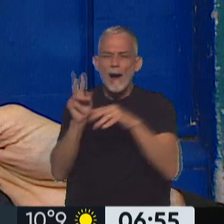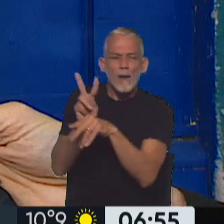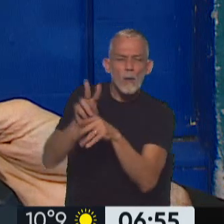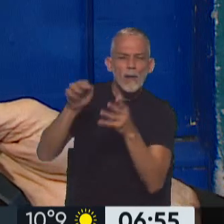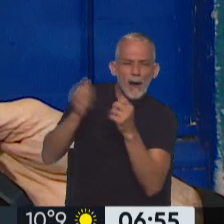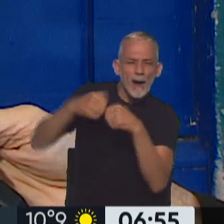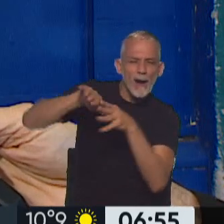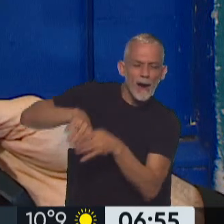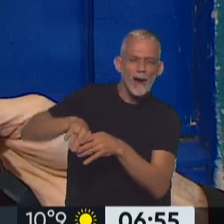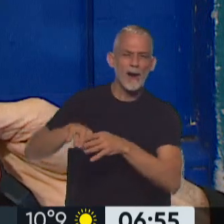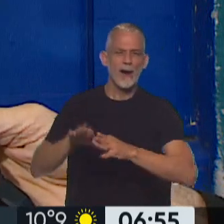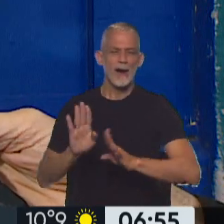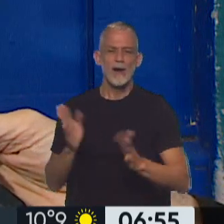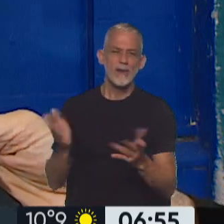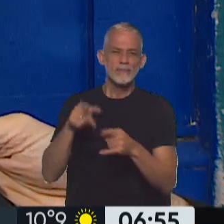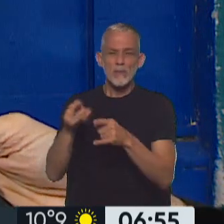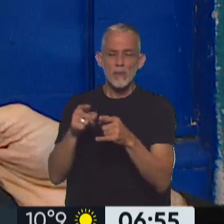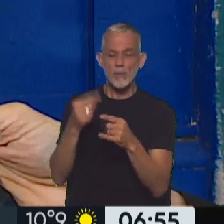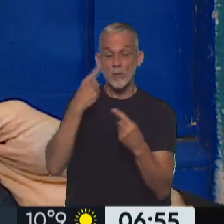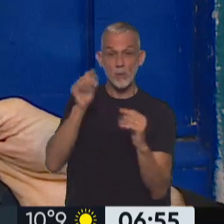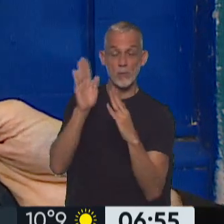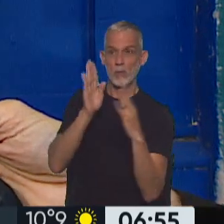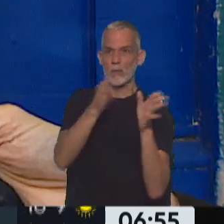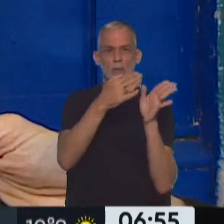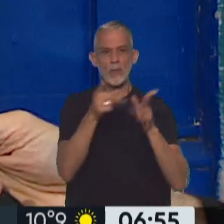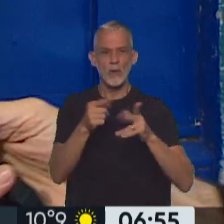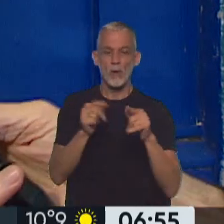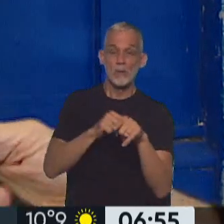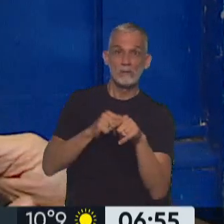proteger, encubrir, tratar de desviar la atención,